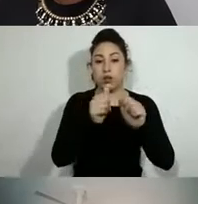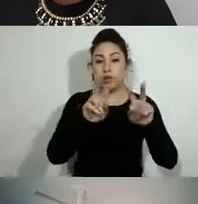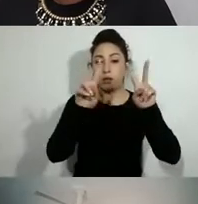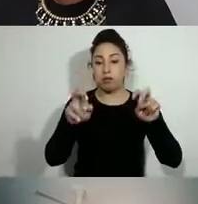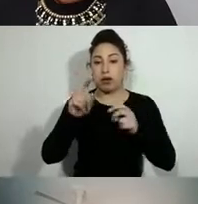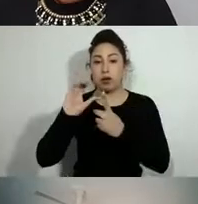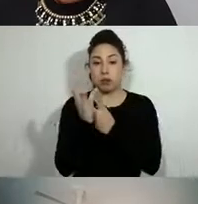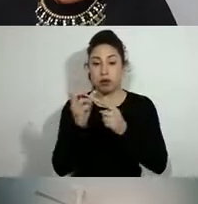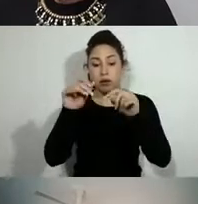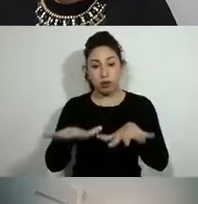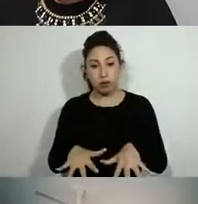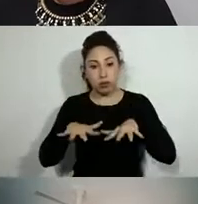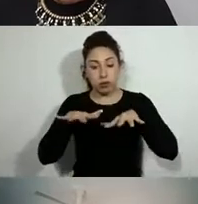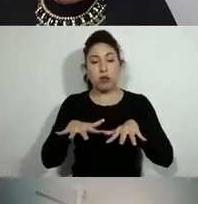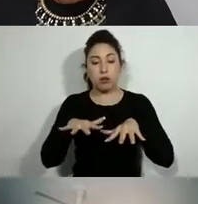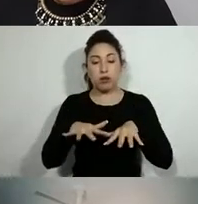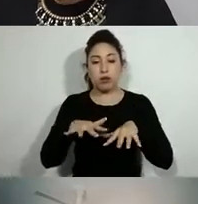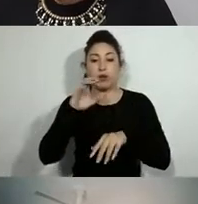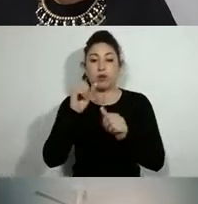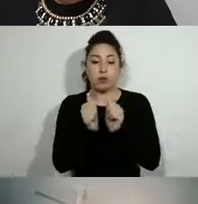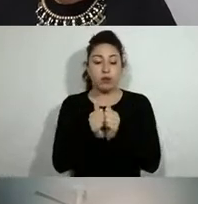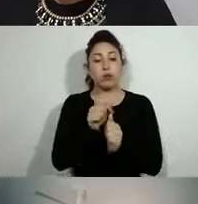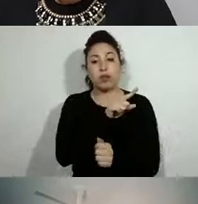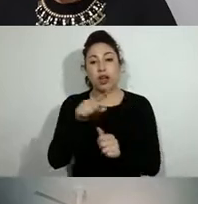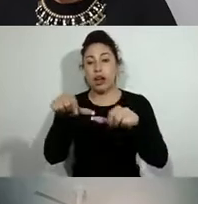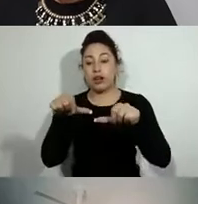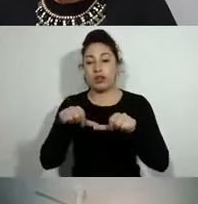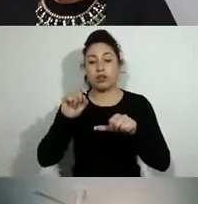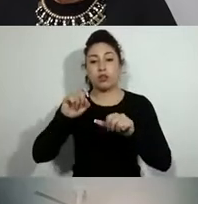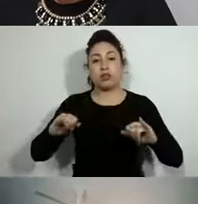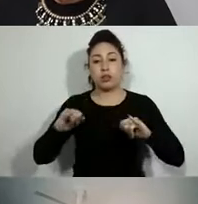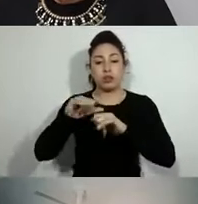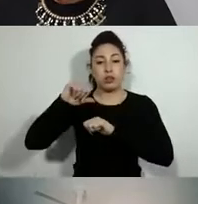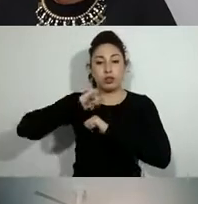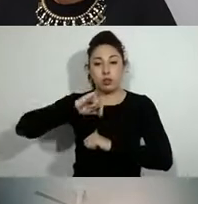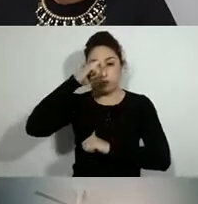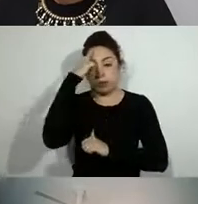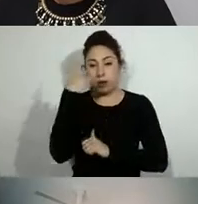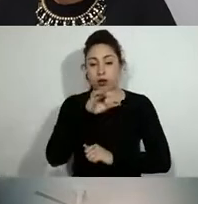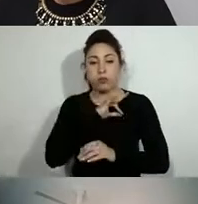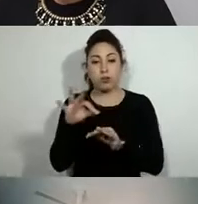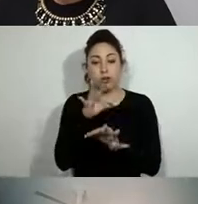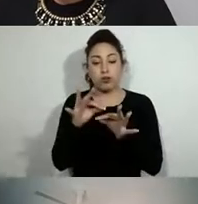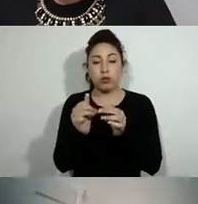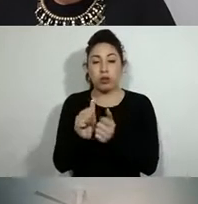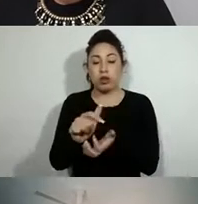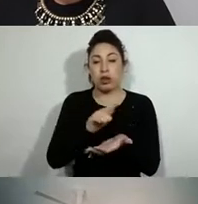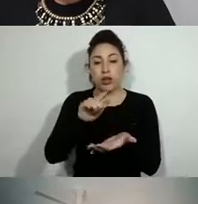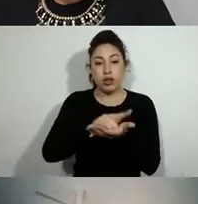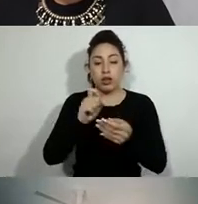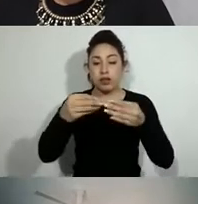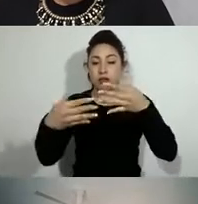comisión permanente a la o las instancias respectivas, con el fin de darles el curso legal que corresponda dentro del